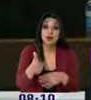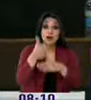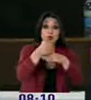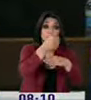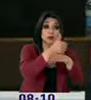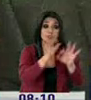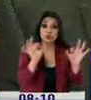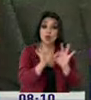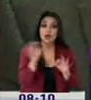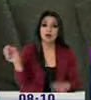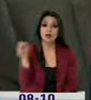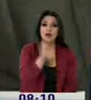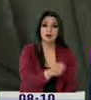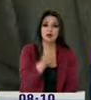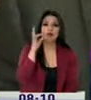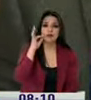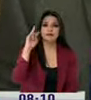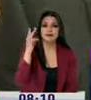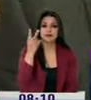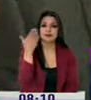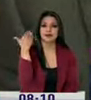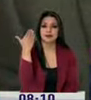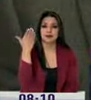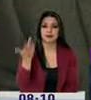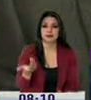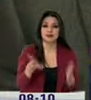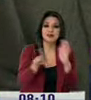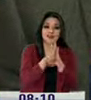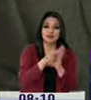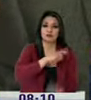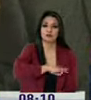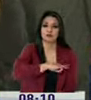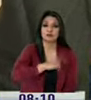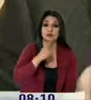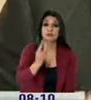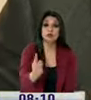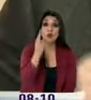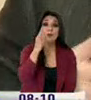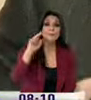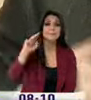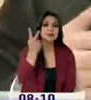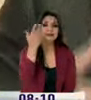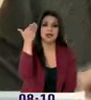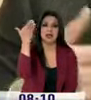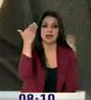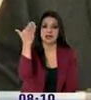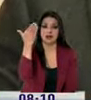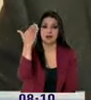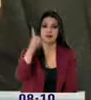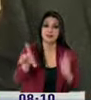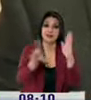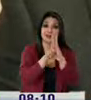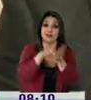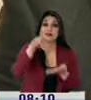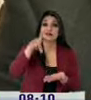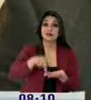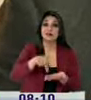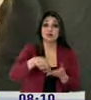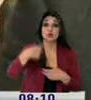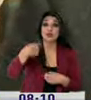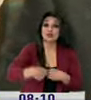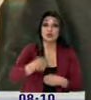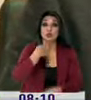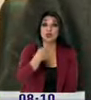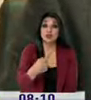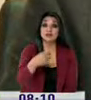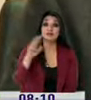autoridades principales. El COTAD solo habla de un vicealcalde. Y la ley de creación del régimen del Distrito Metropolitano de Quito es la que